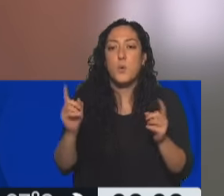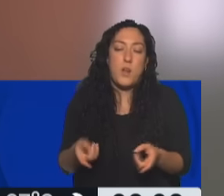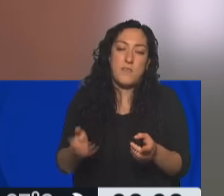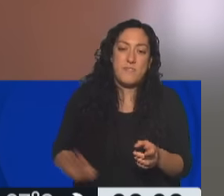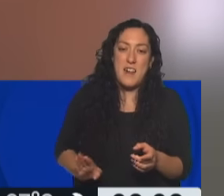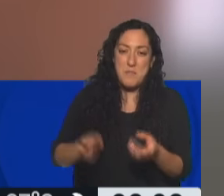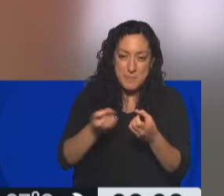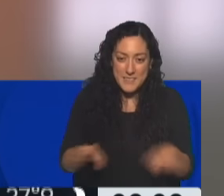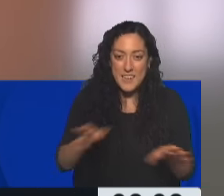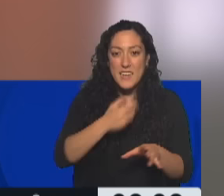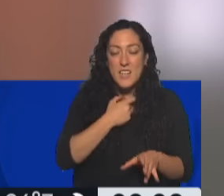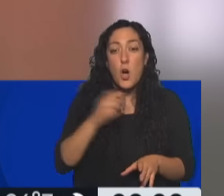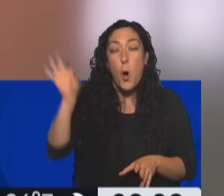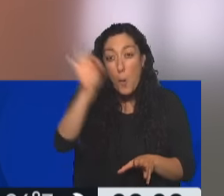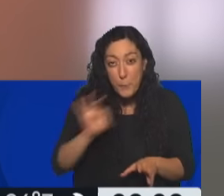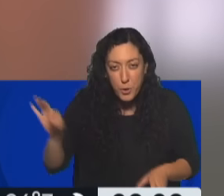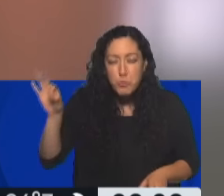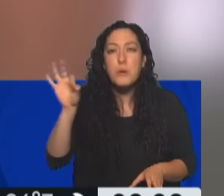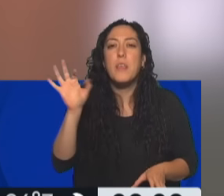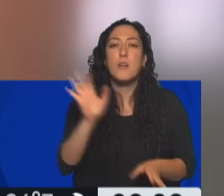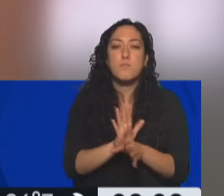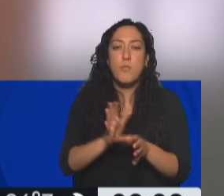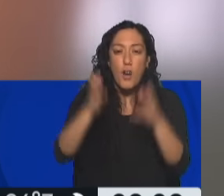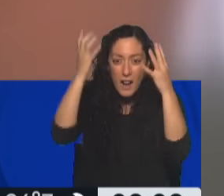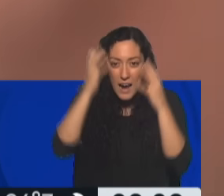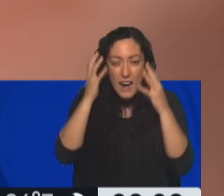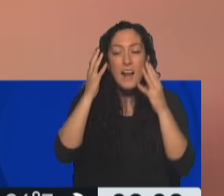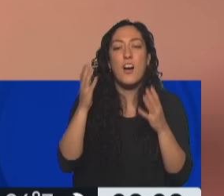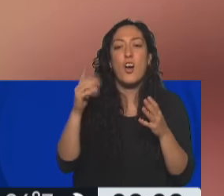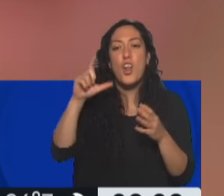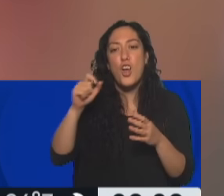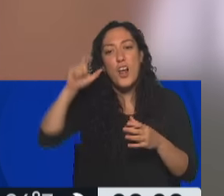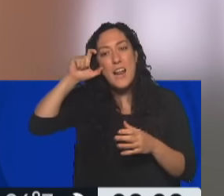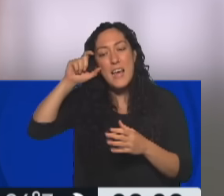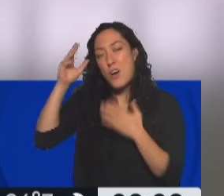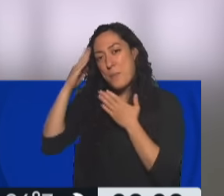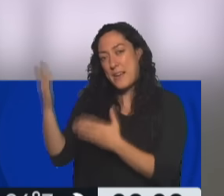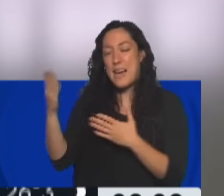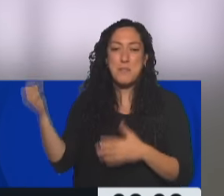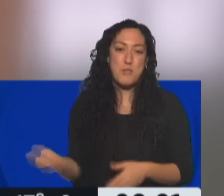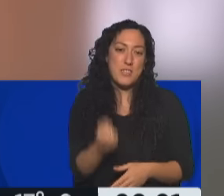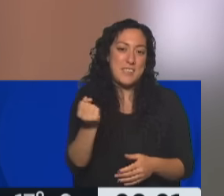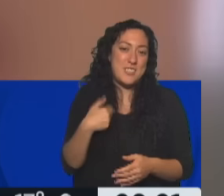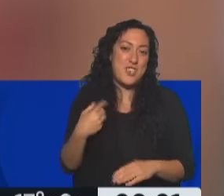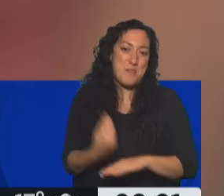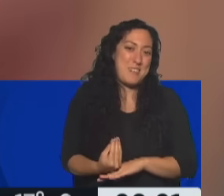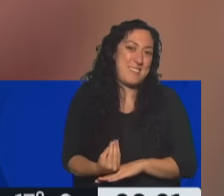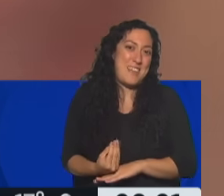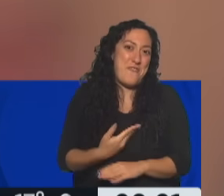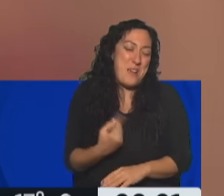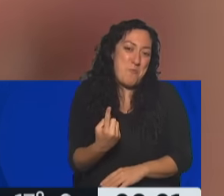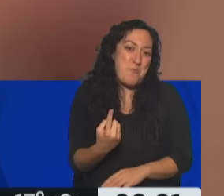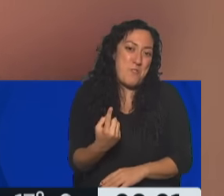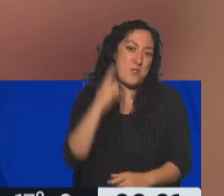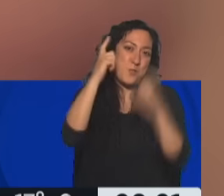que tener esta posibilidad de llevar el casco en homenaje al Lole, para mí es algo muy importante. Poder ser yo el que lo represente en la Fórmula 1 es